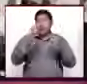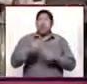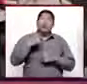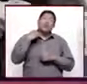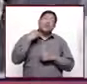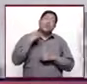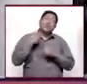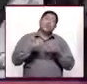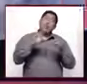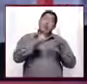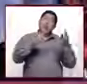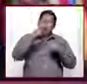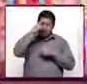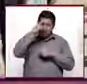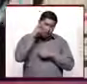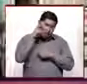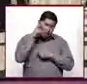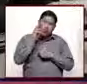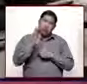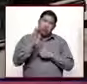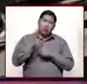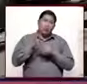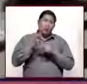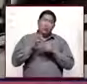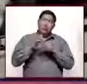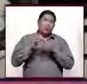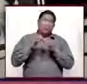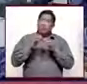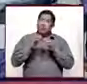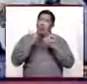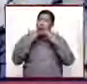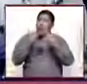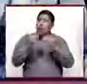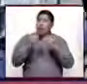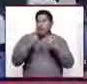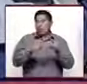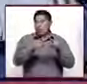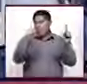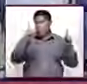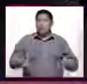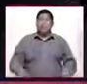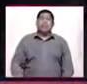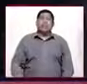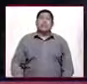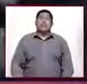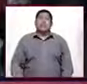santos patronales por quienes ellos muestran su fe de agradecimiento.